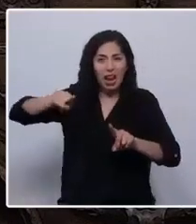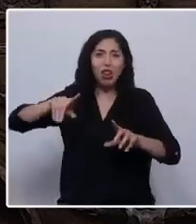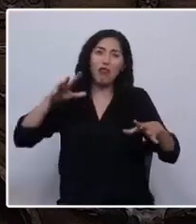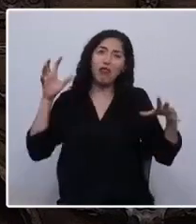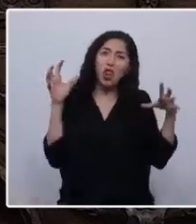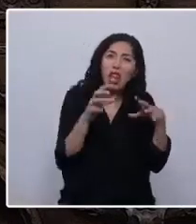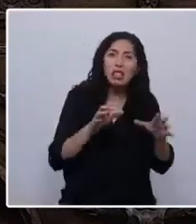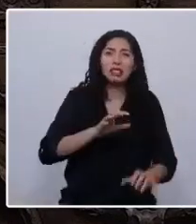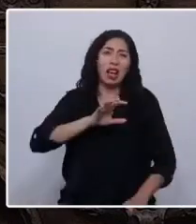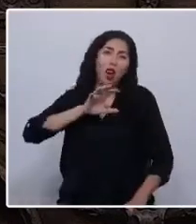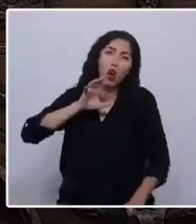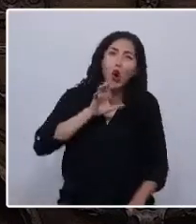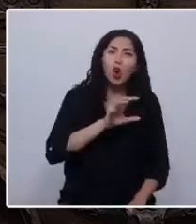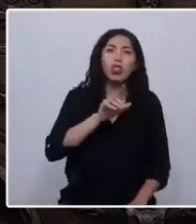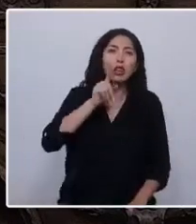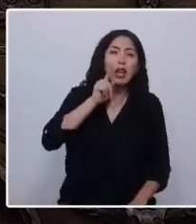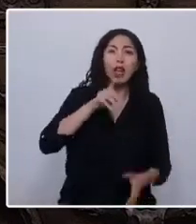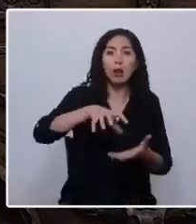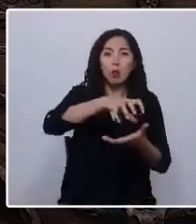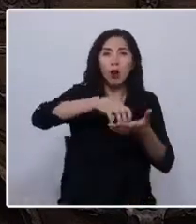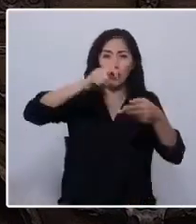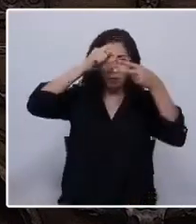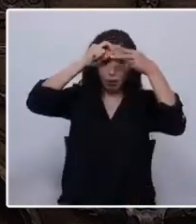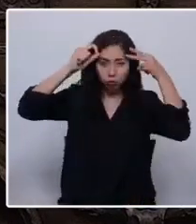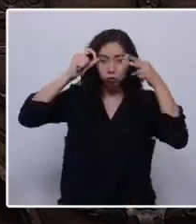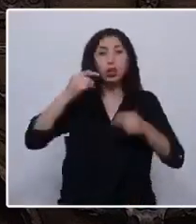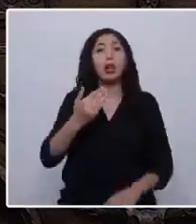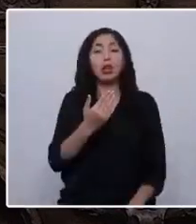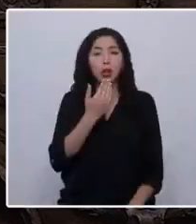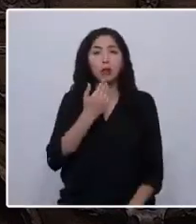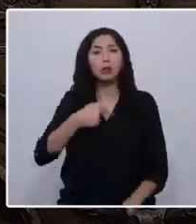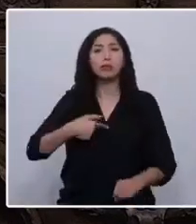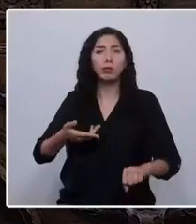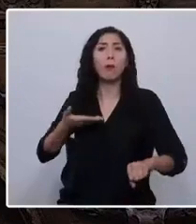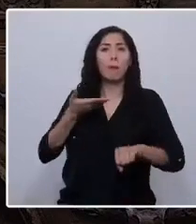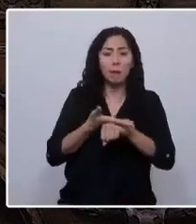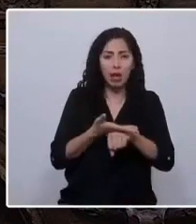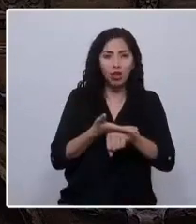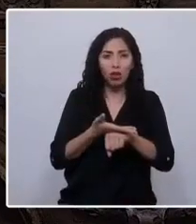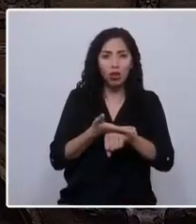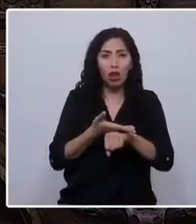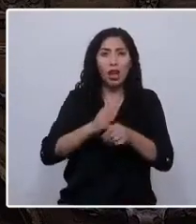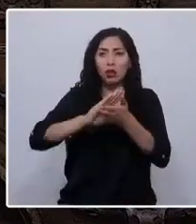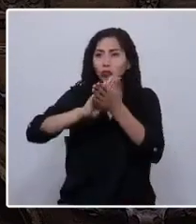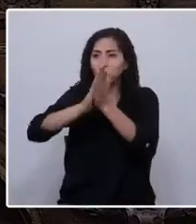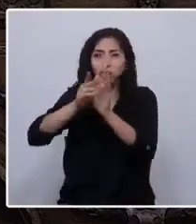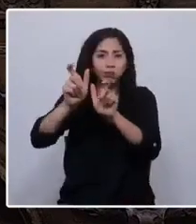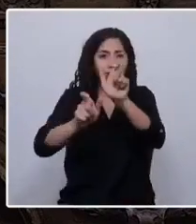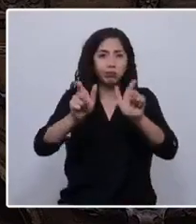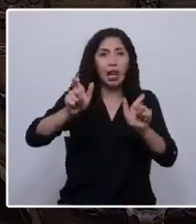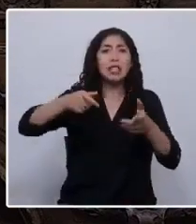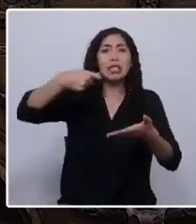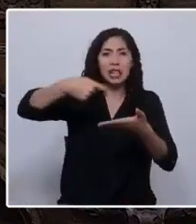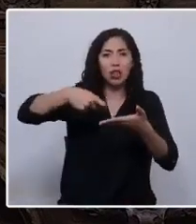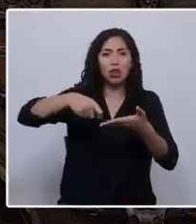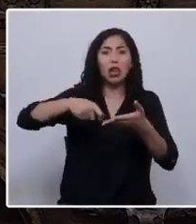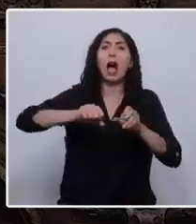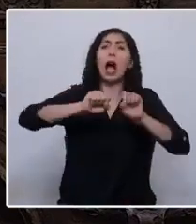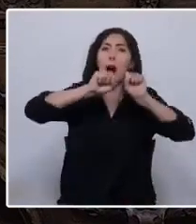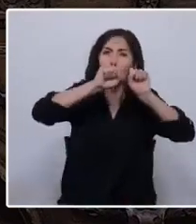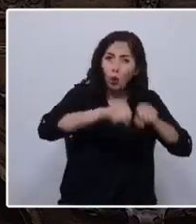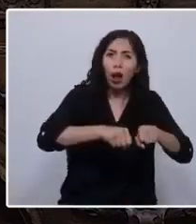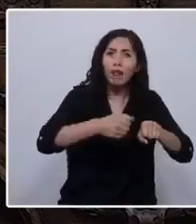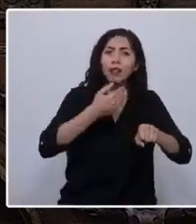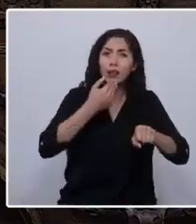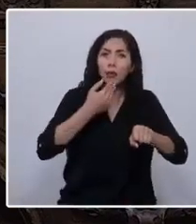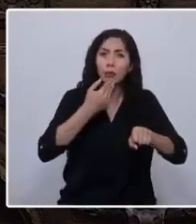odio para el pueblo mapuche. Y también le pido a los senadores que aprueben el indulto